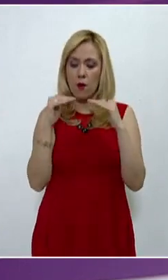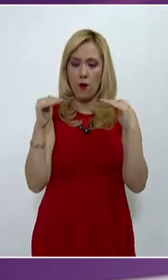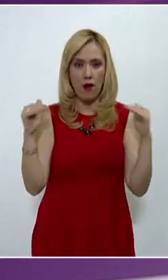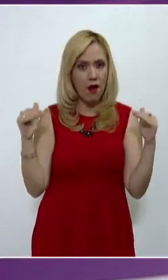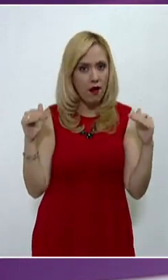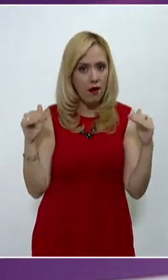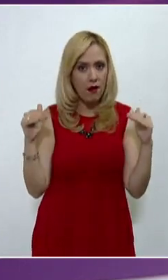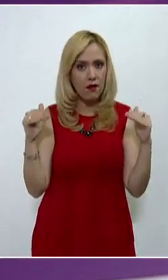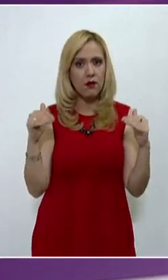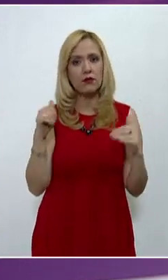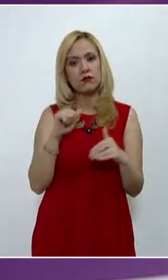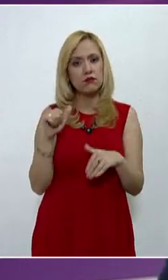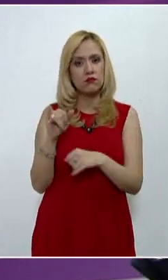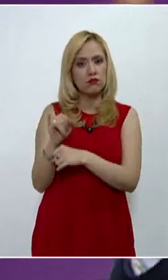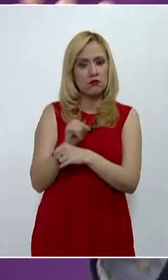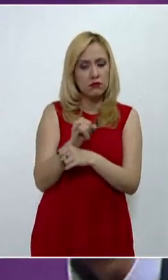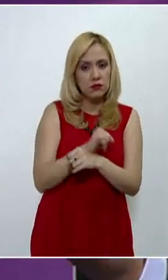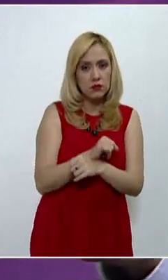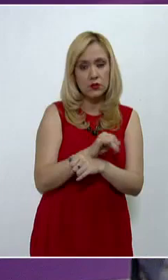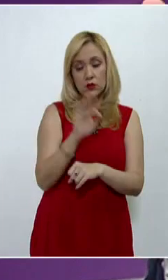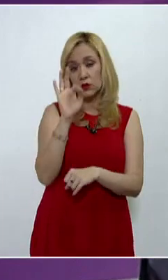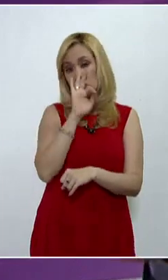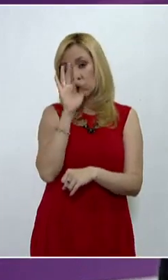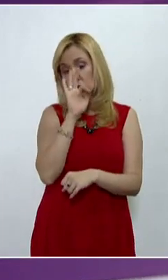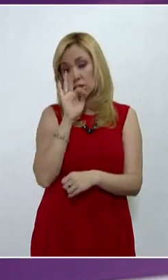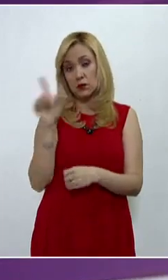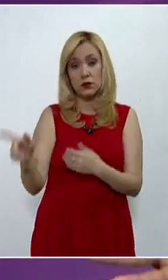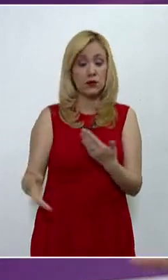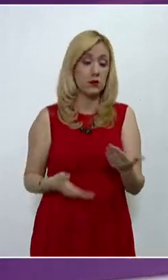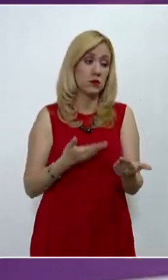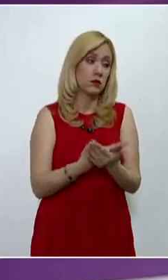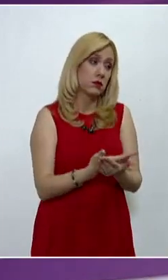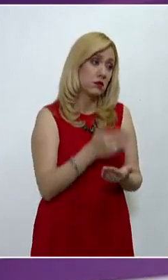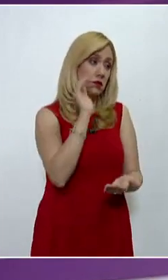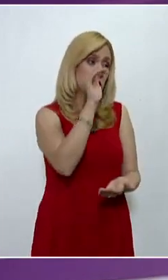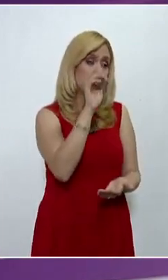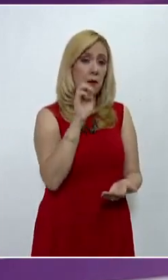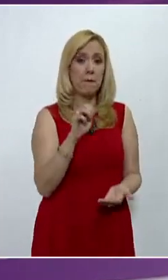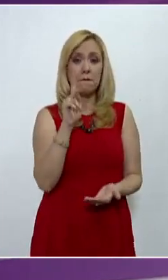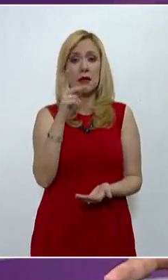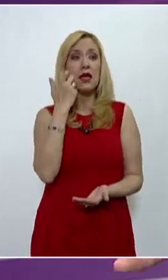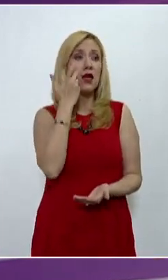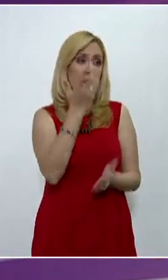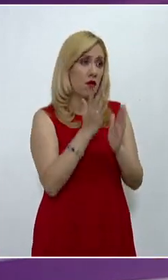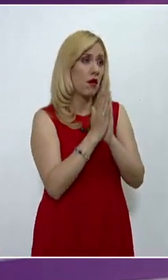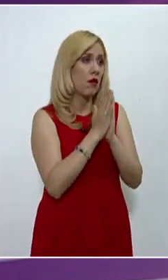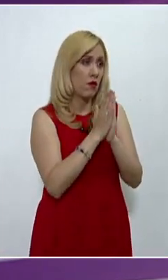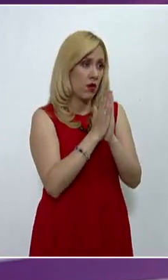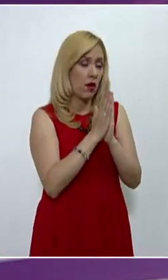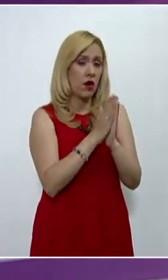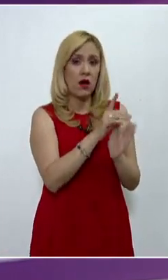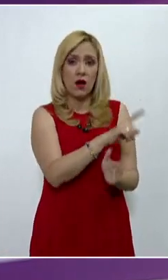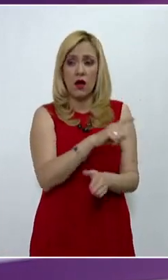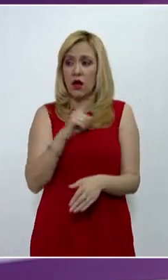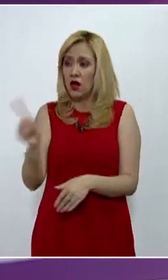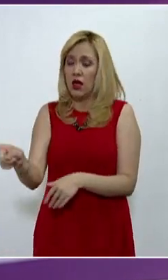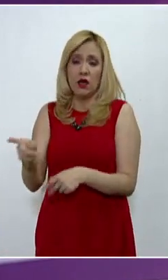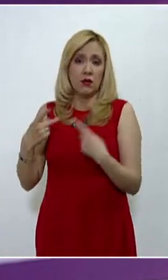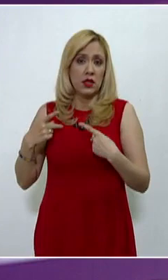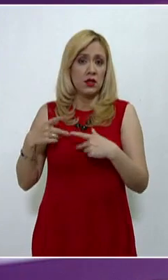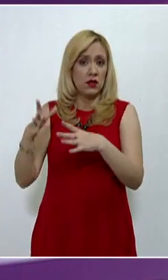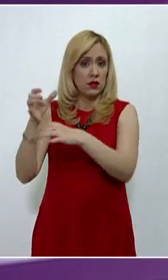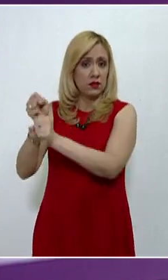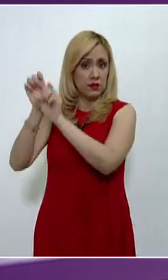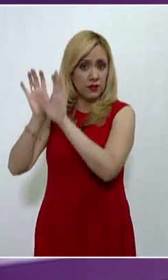en el proceso que permita que, frente al planteamiento del Ministerio Público que solicita la aplicación de la medida cautelar, pues la persona